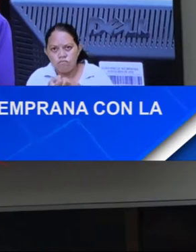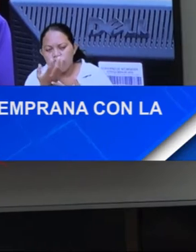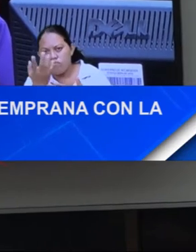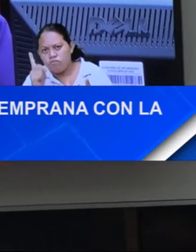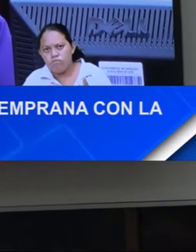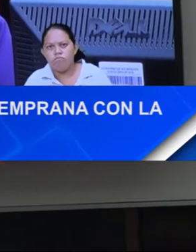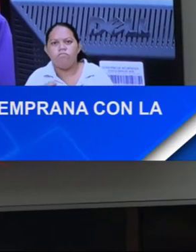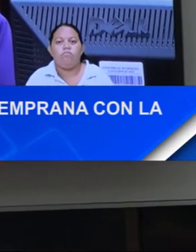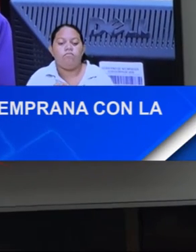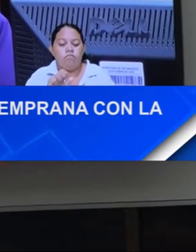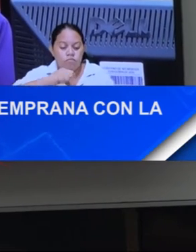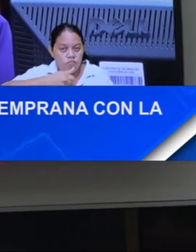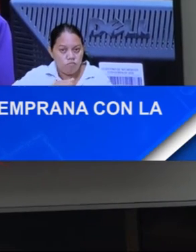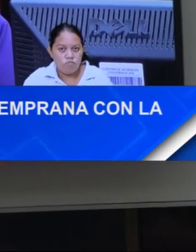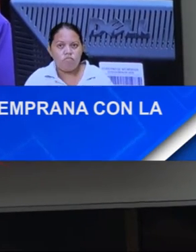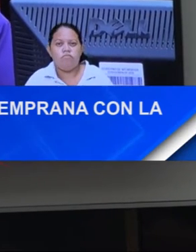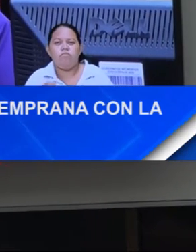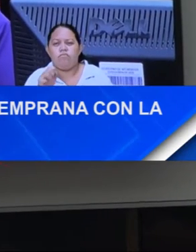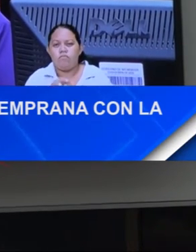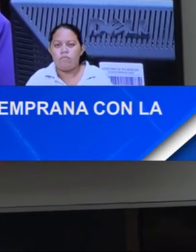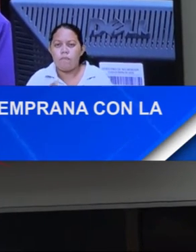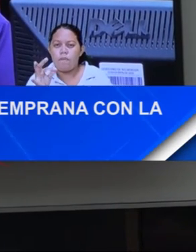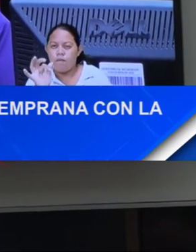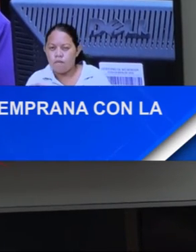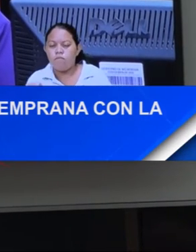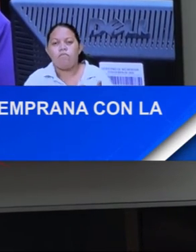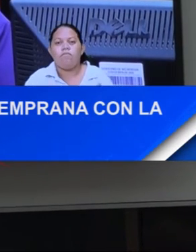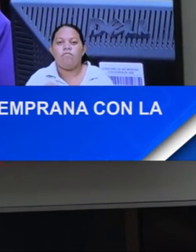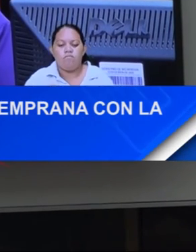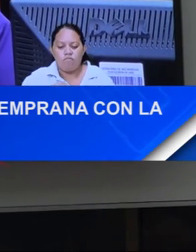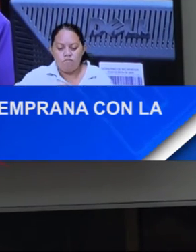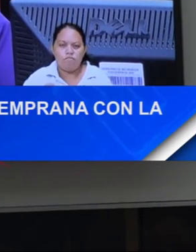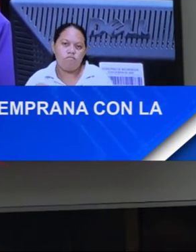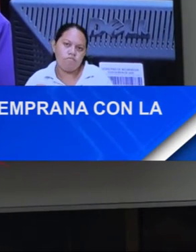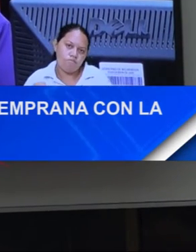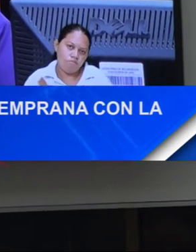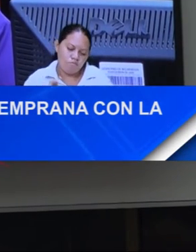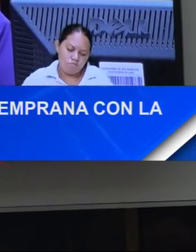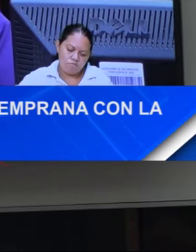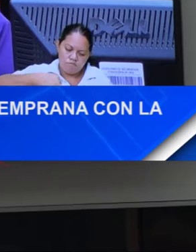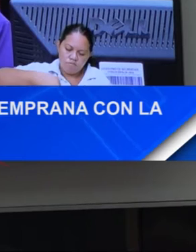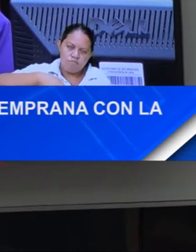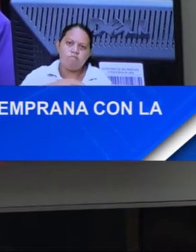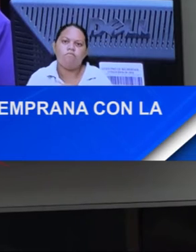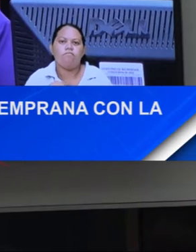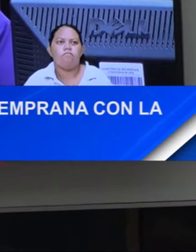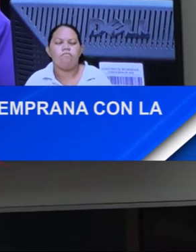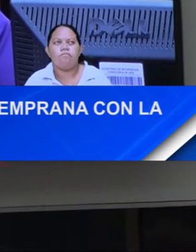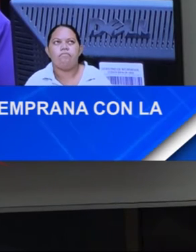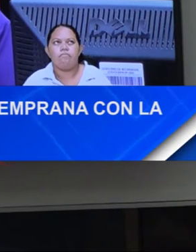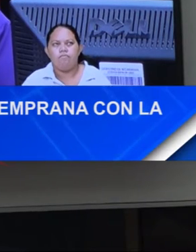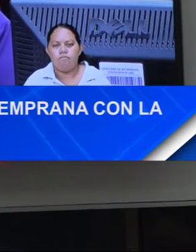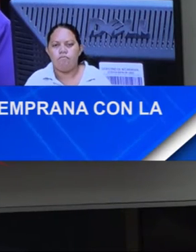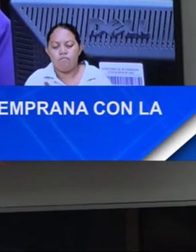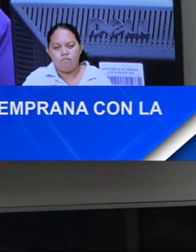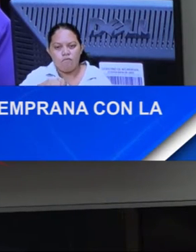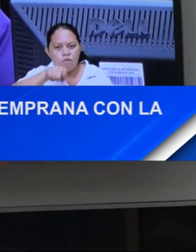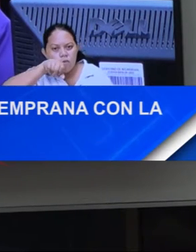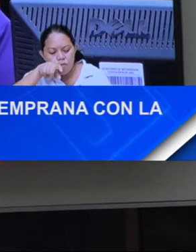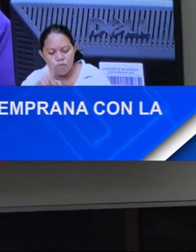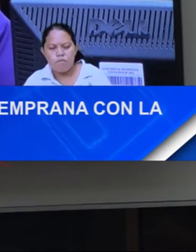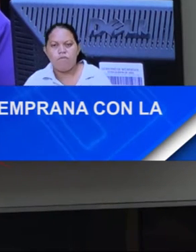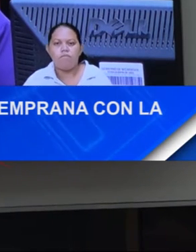y ajo, maíz dulce, atunes, productos de confitería, pastas, productos